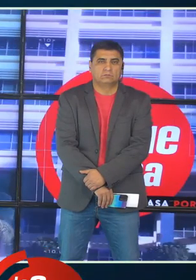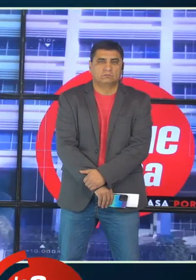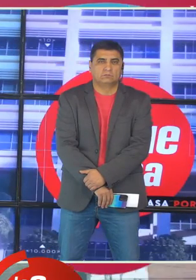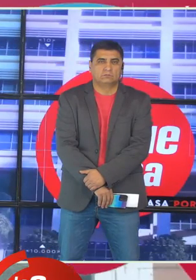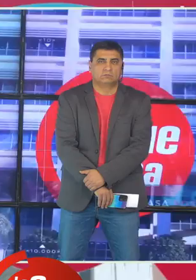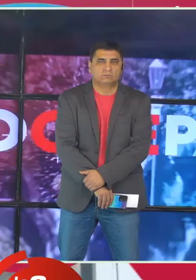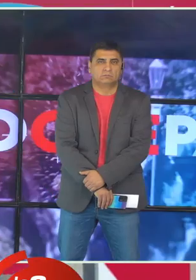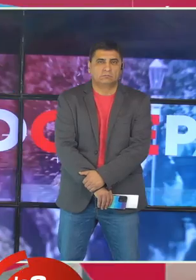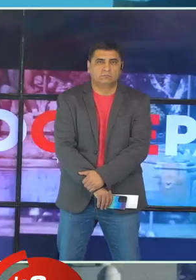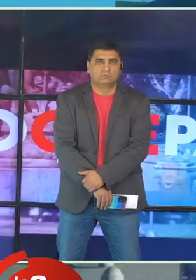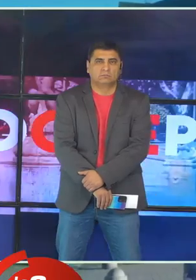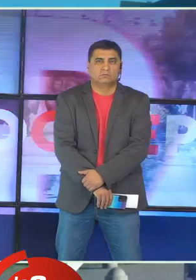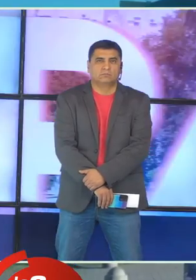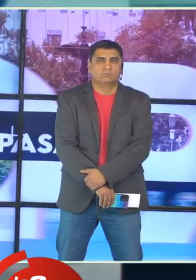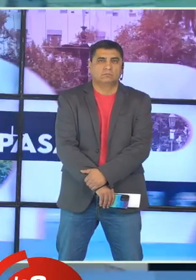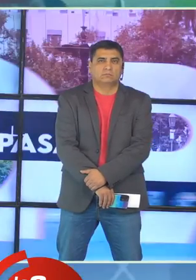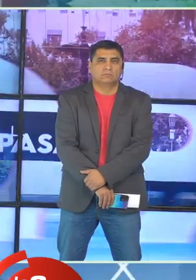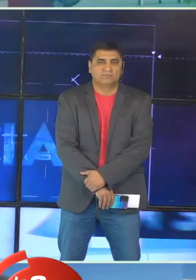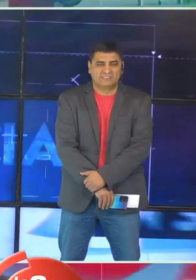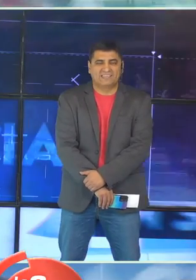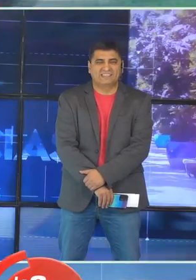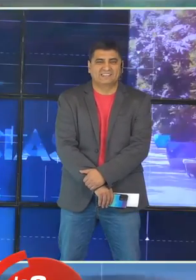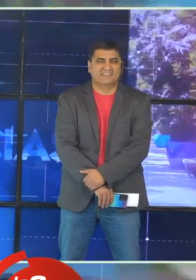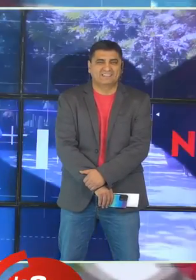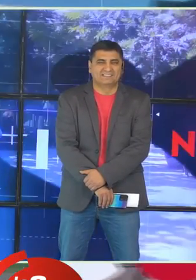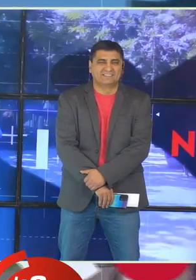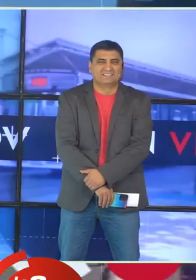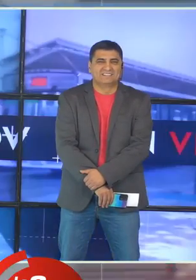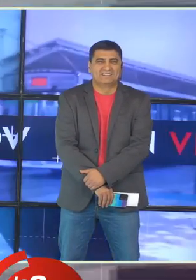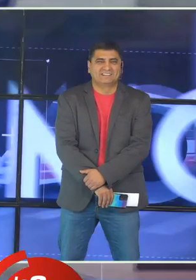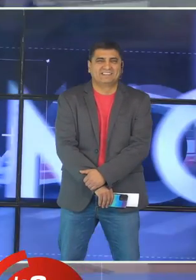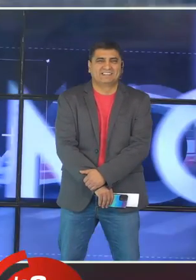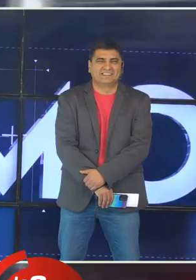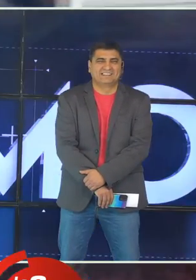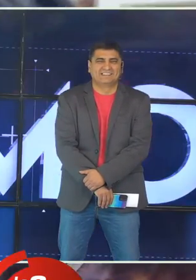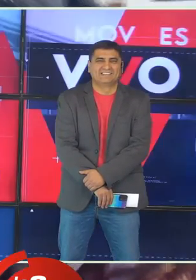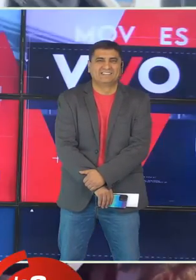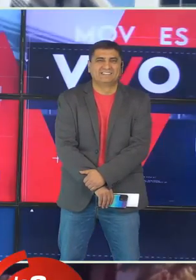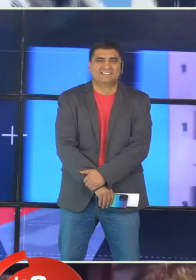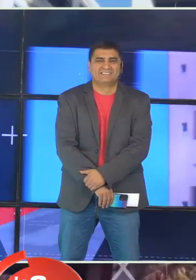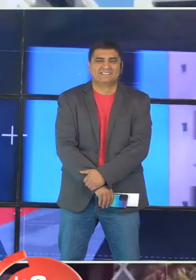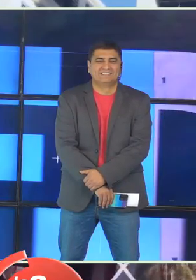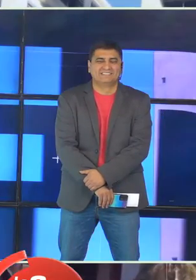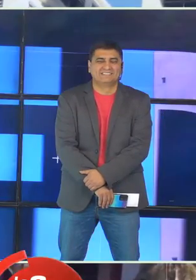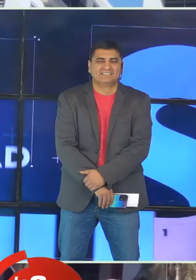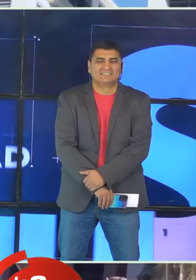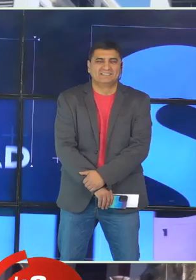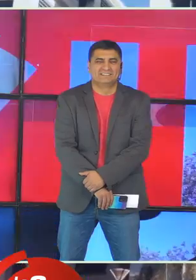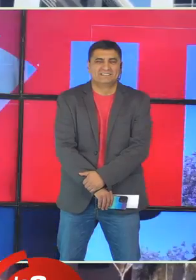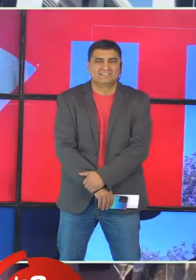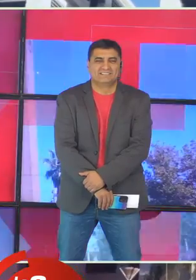ruido probablemente en la calle porque estoy en la puerta del centro sí, de salud claro. Donde se está llevando a